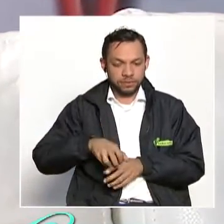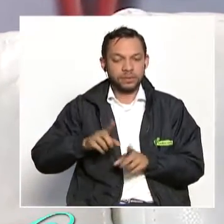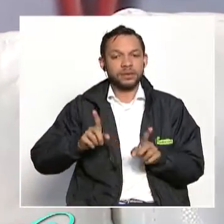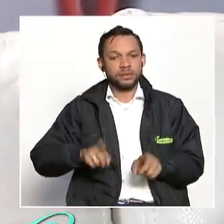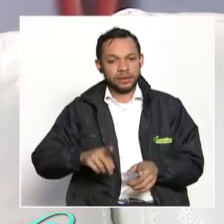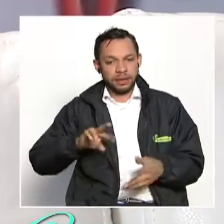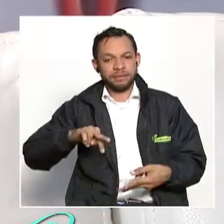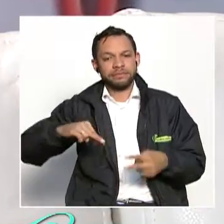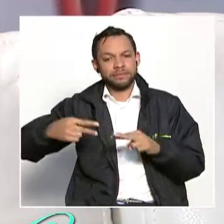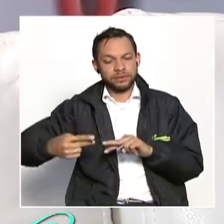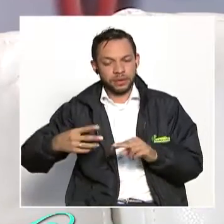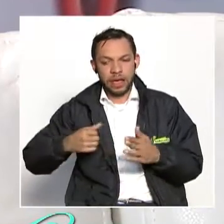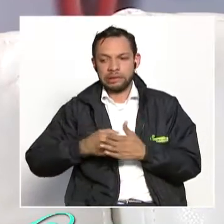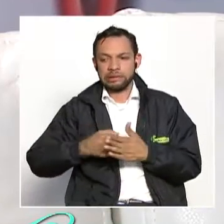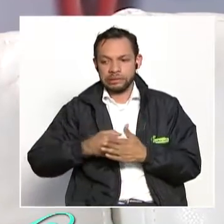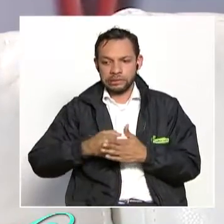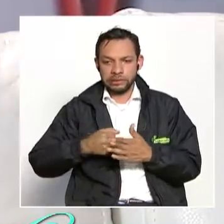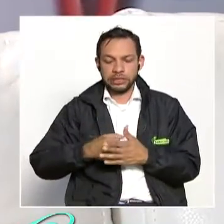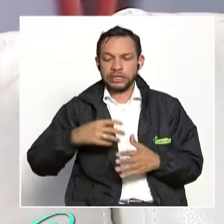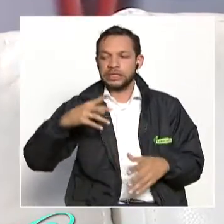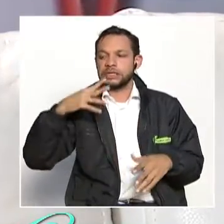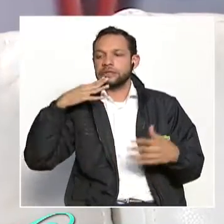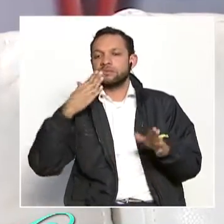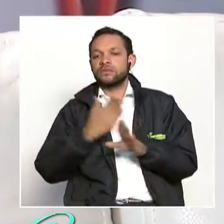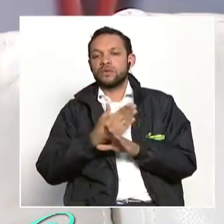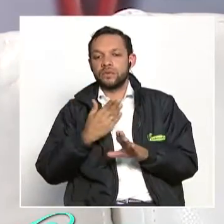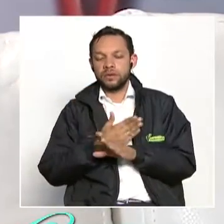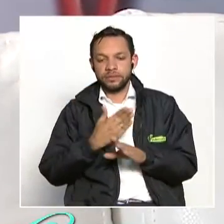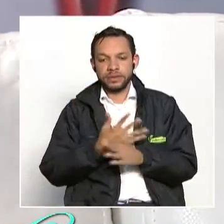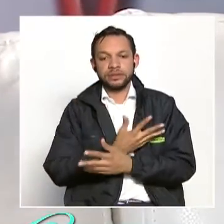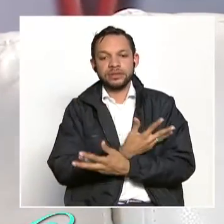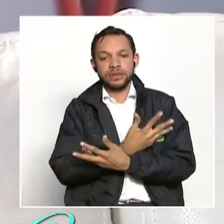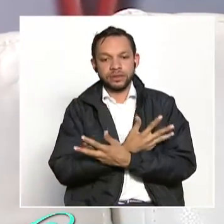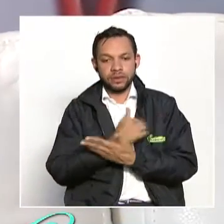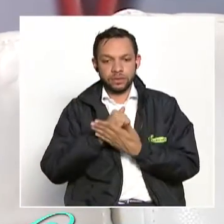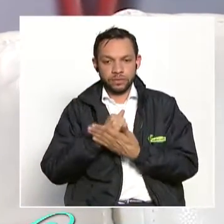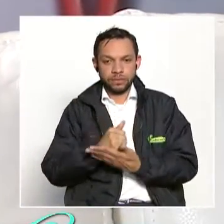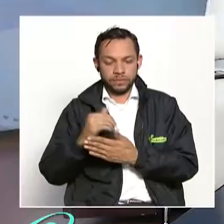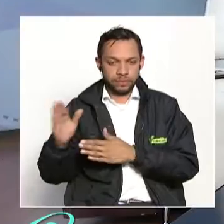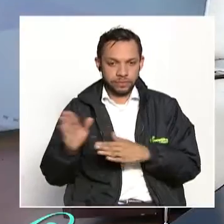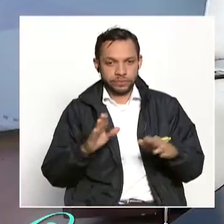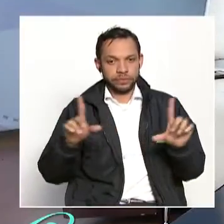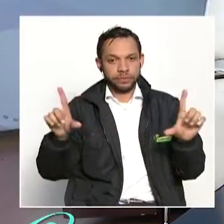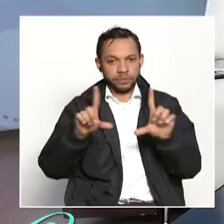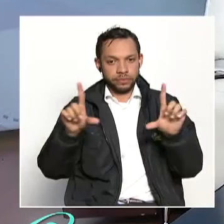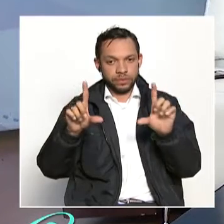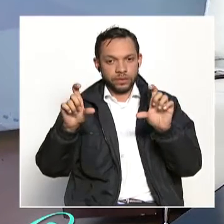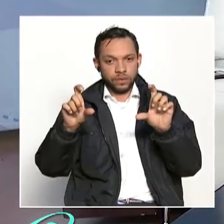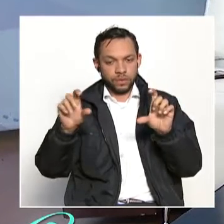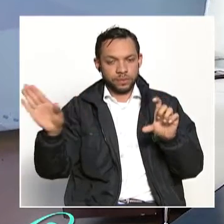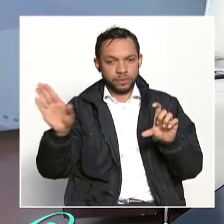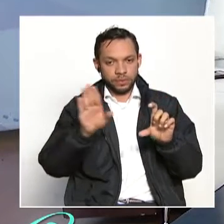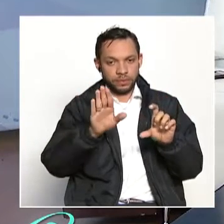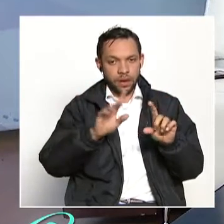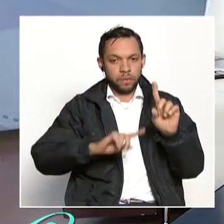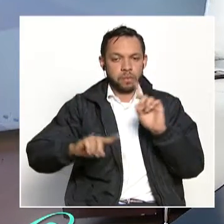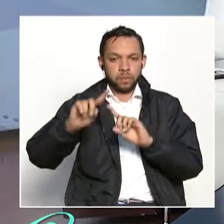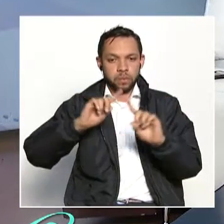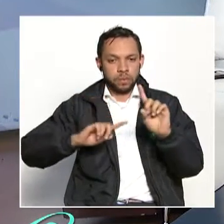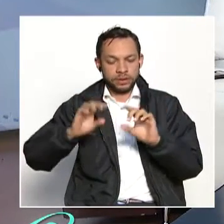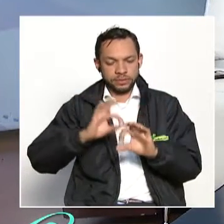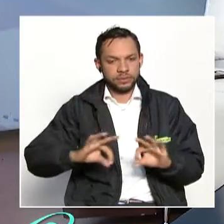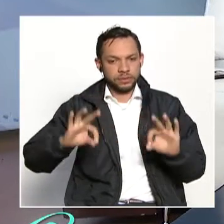vigente y que cada vez cobra más fuerza y que tiene todo el apoyo científico que se quiere. Con esa imagen que teníamos en pantalla, que es